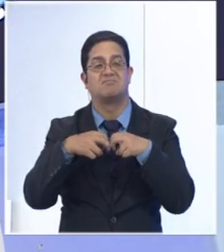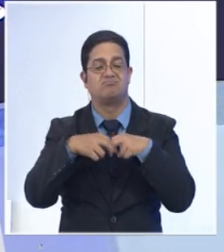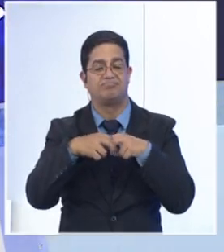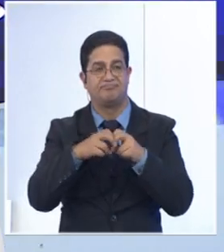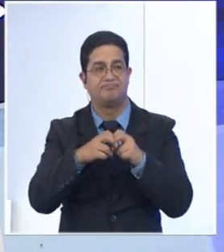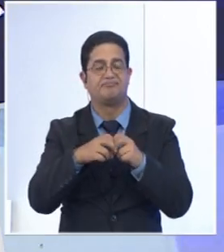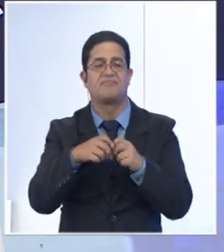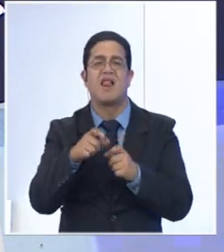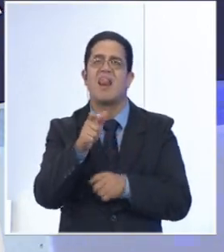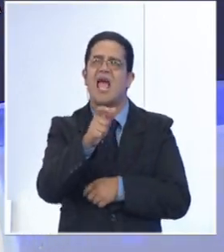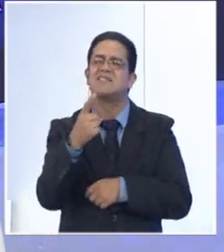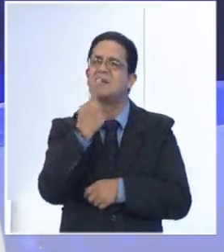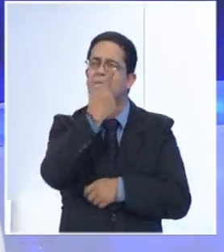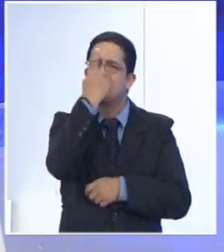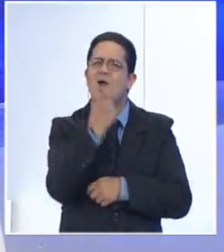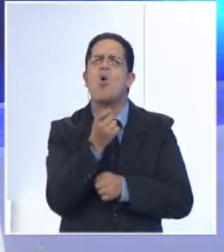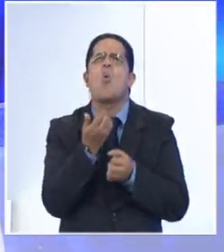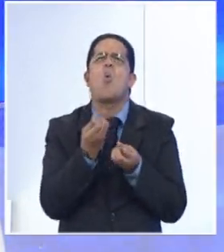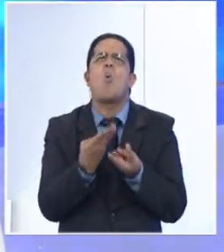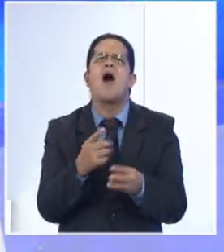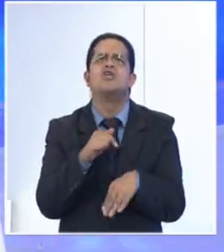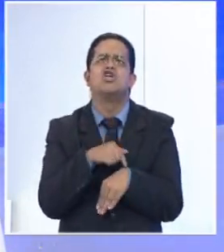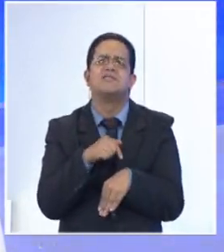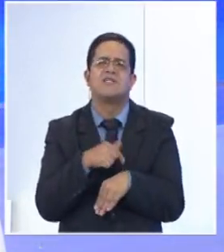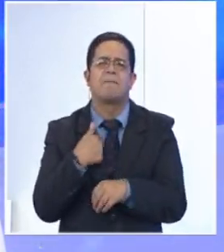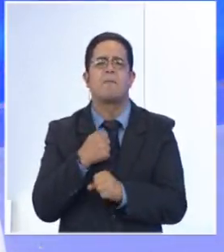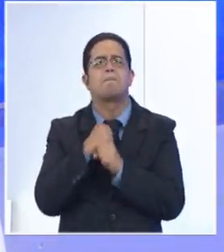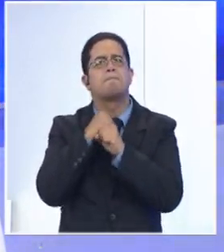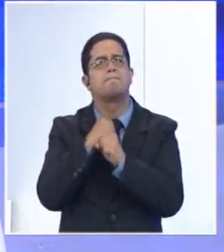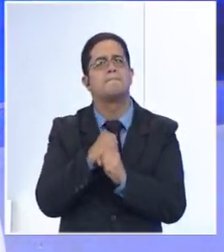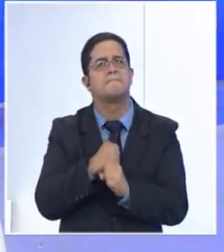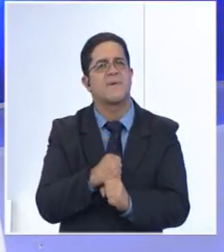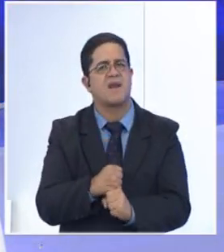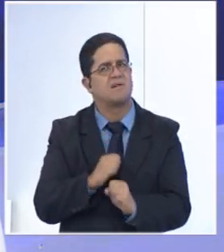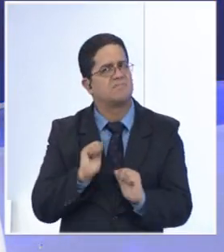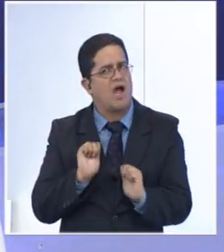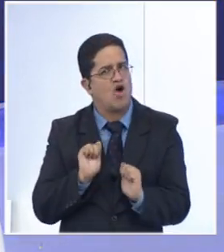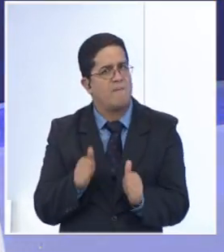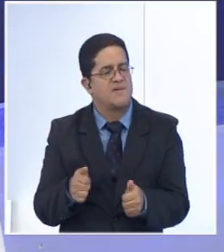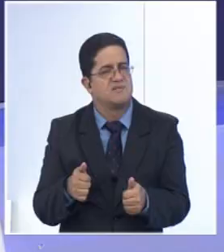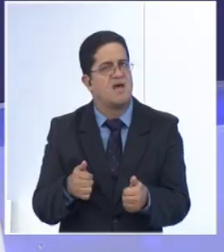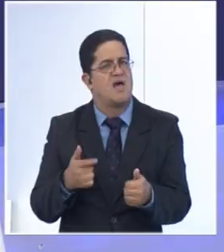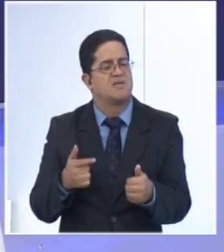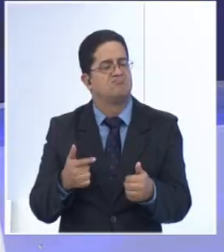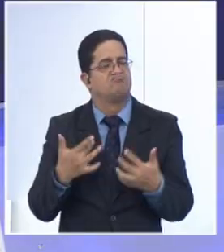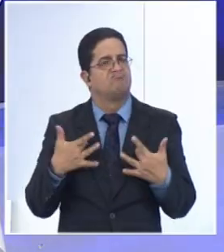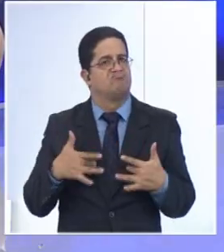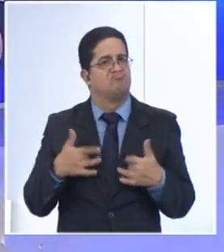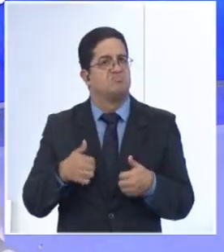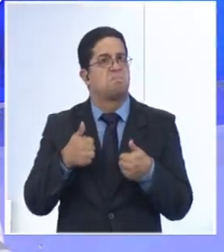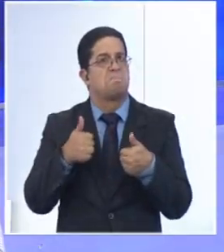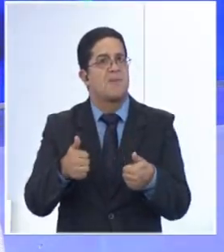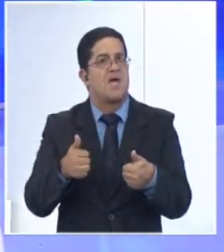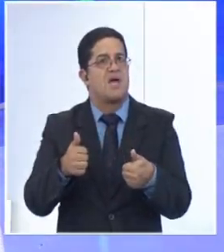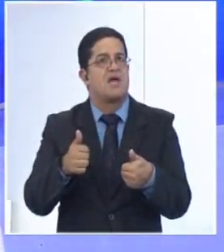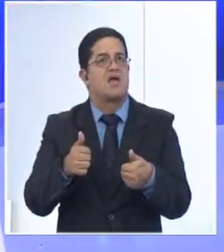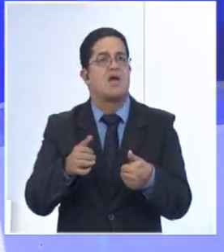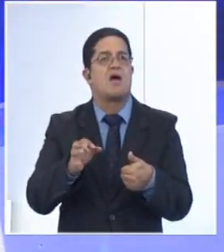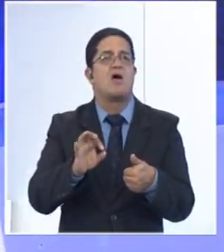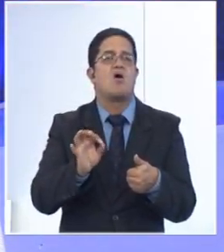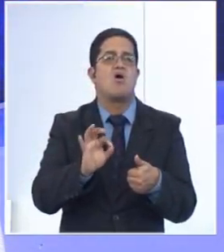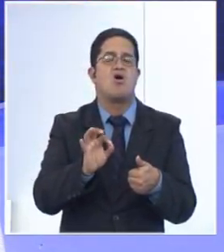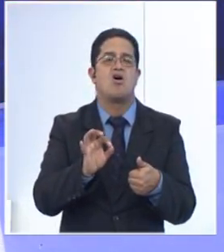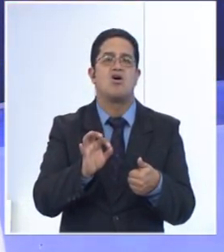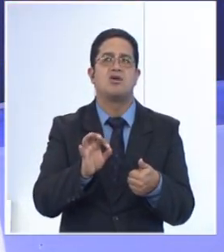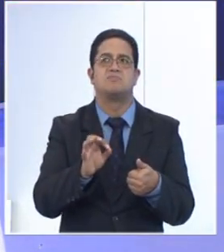se preguntan, ¿cuánto tiempo debo esperar para que me empiece a dar resultados? O cuándo voy a comenzar a ver que hay una regeneración, ya no voy a